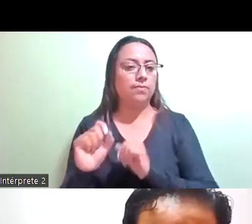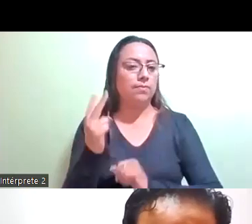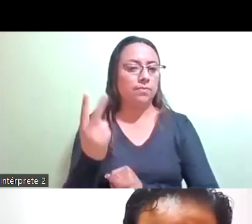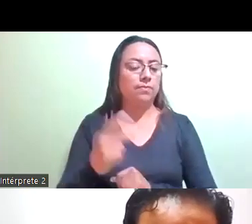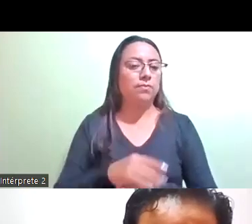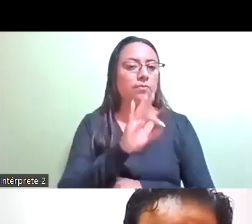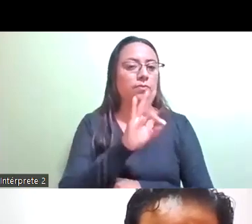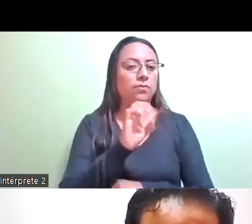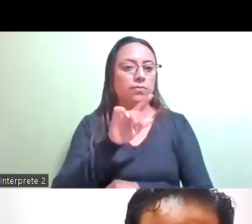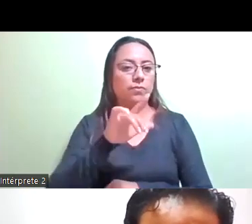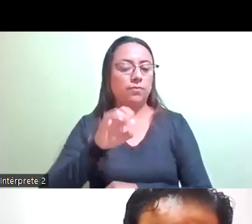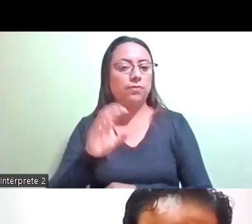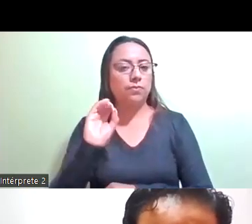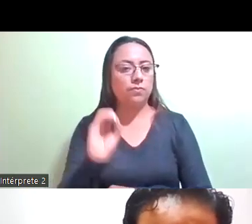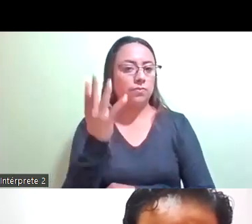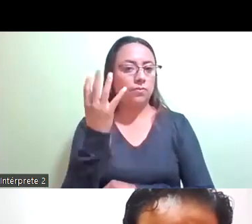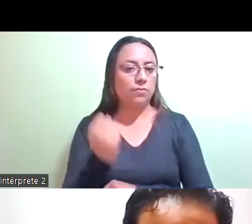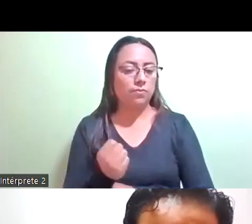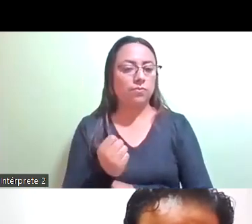folio